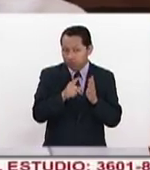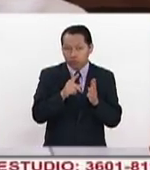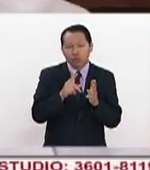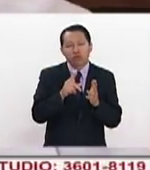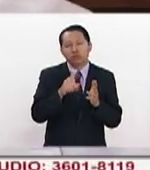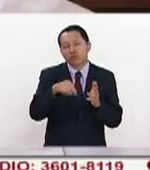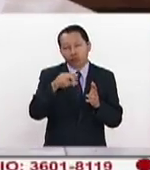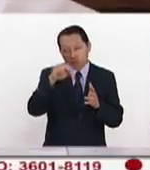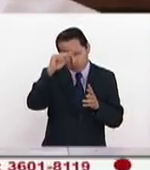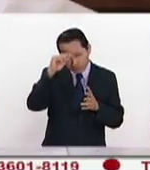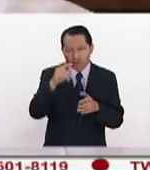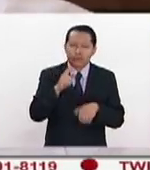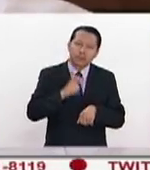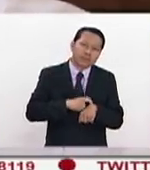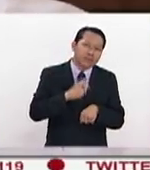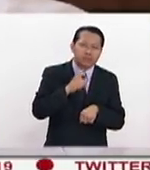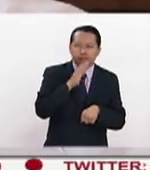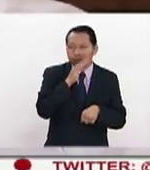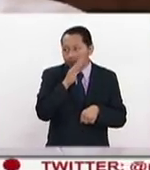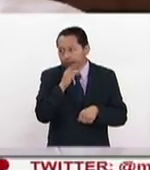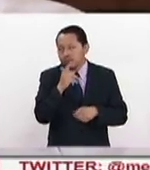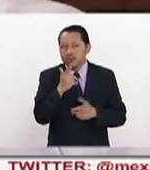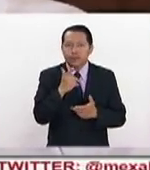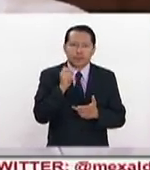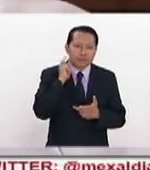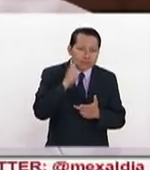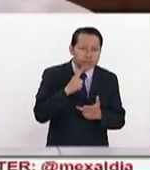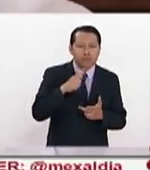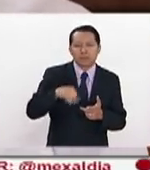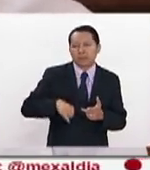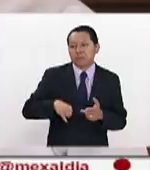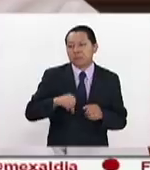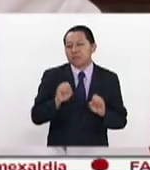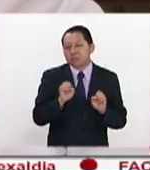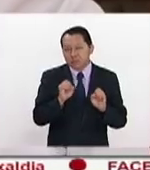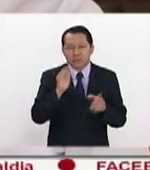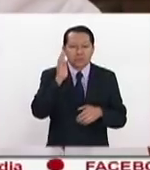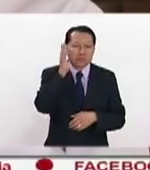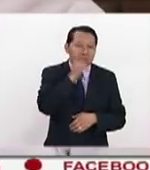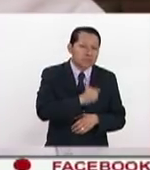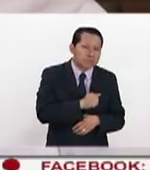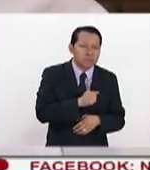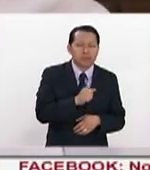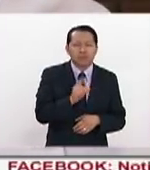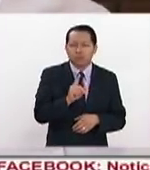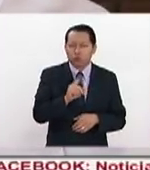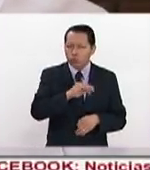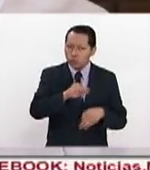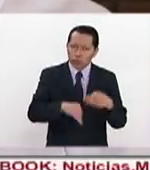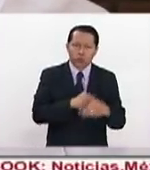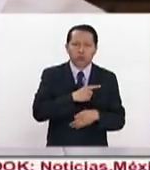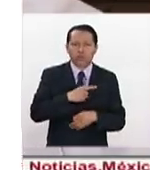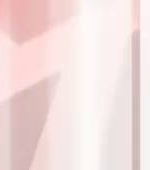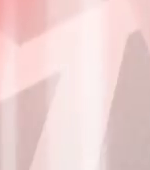tengo tiempo, no puedo, no me importa, no me interesa. A todos nos debe de